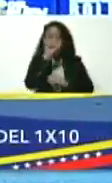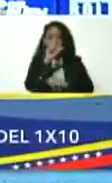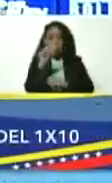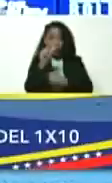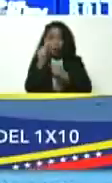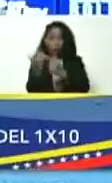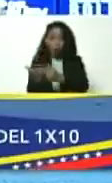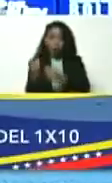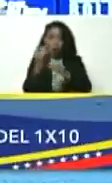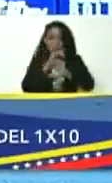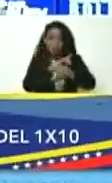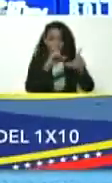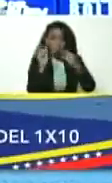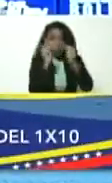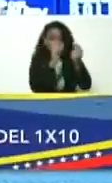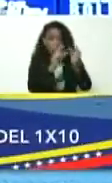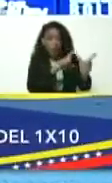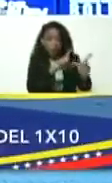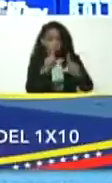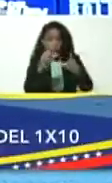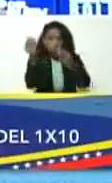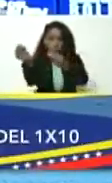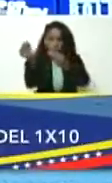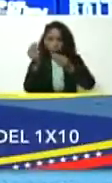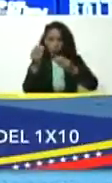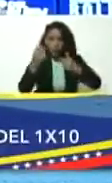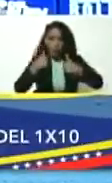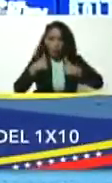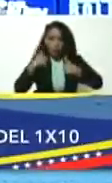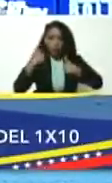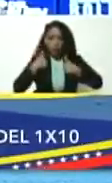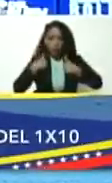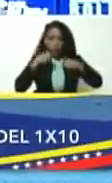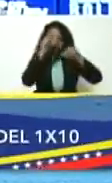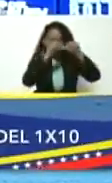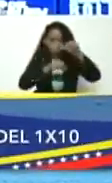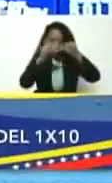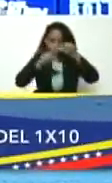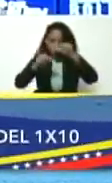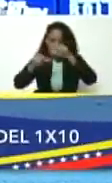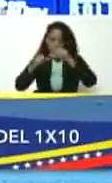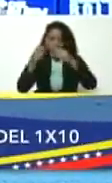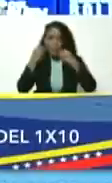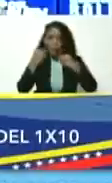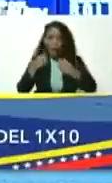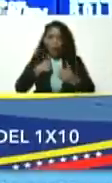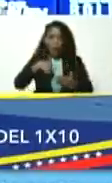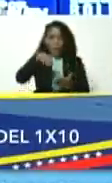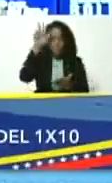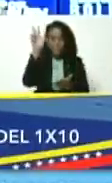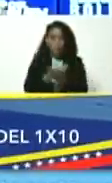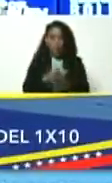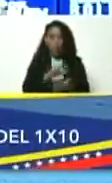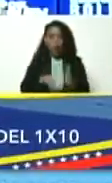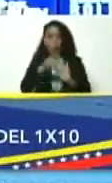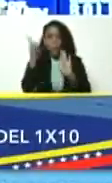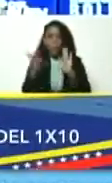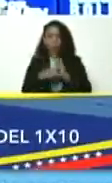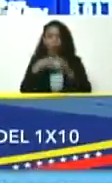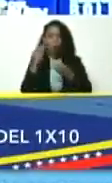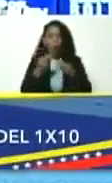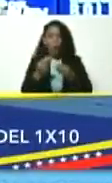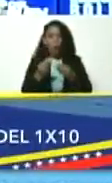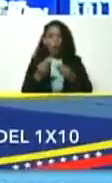presenten para su debate para su revisión y para su aprobación definitiva como tributo